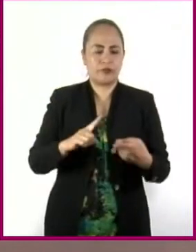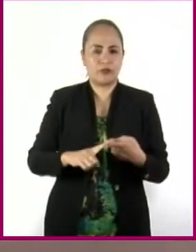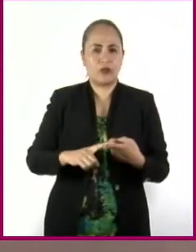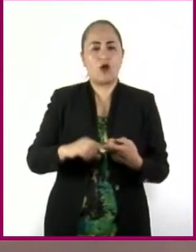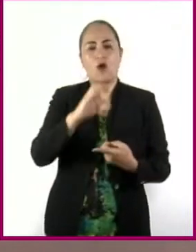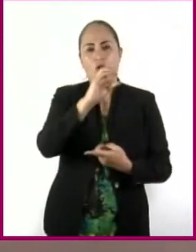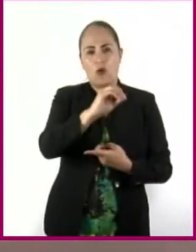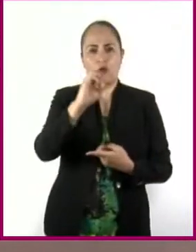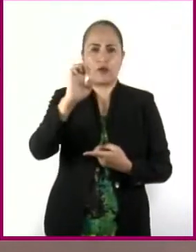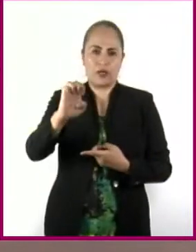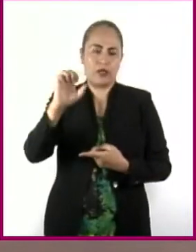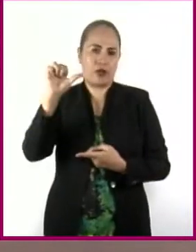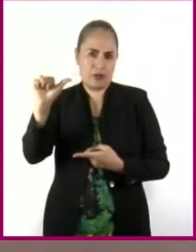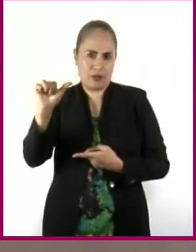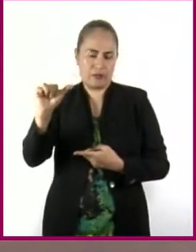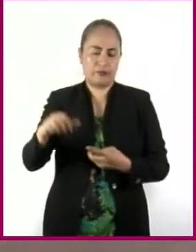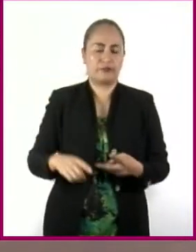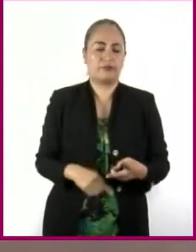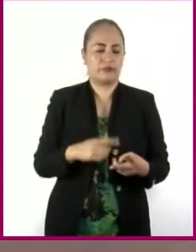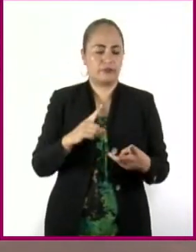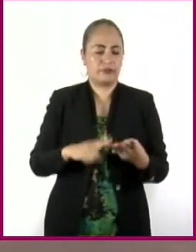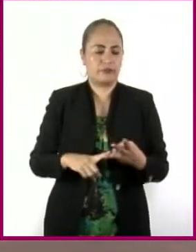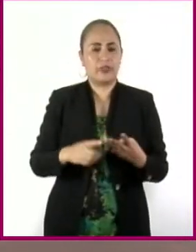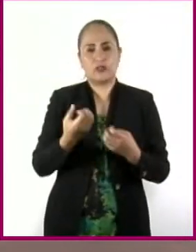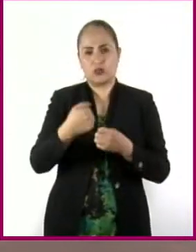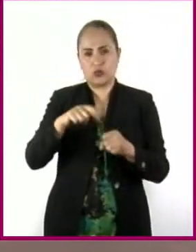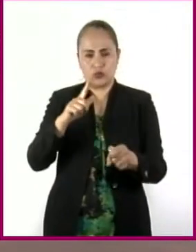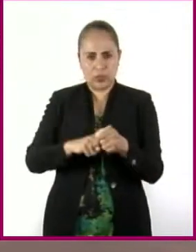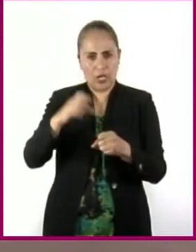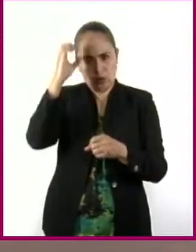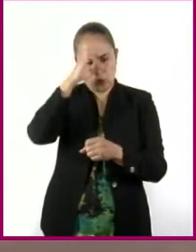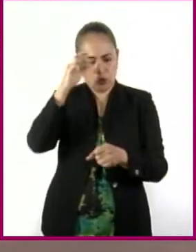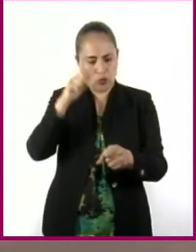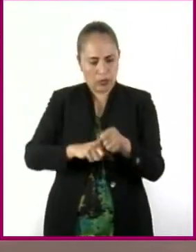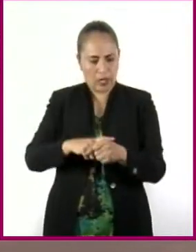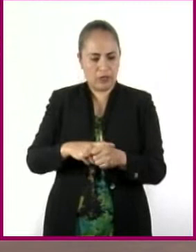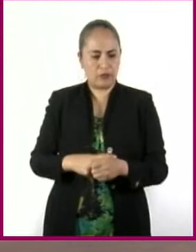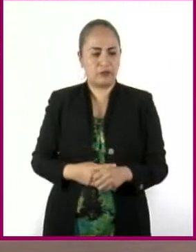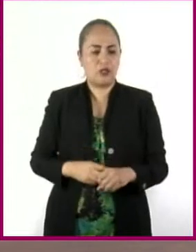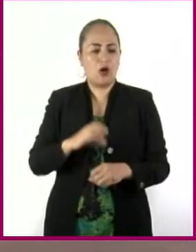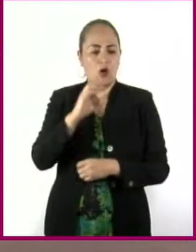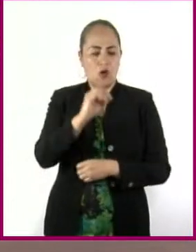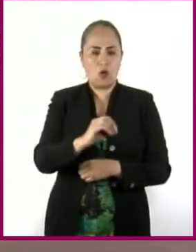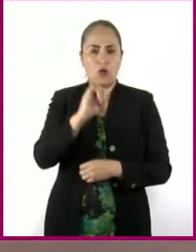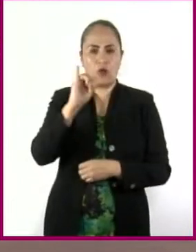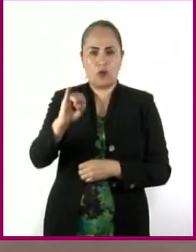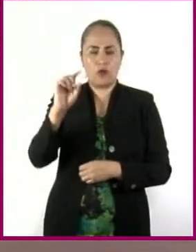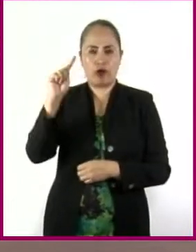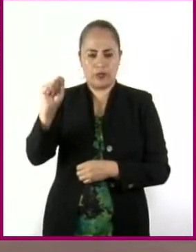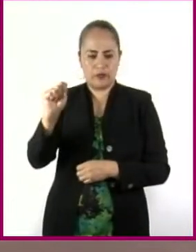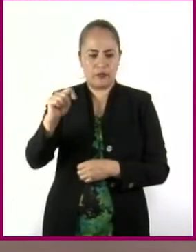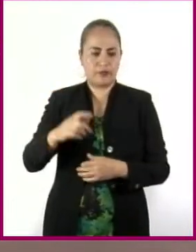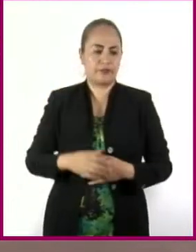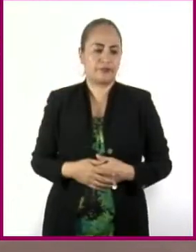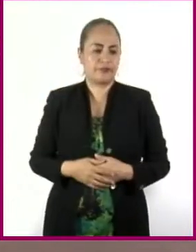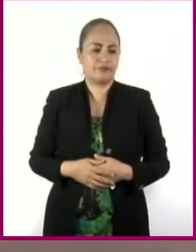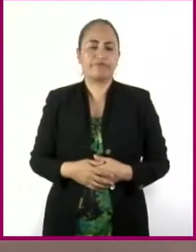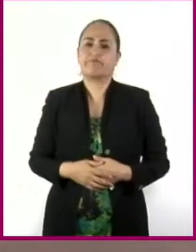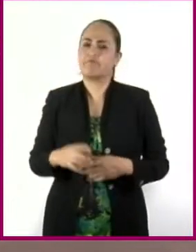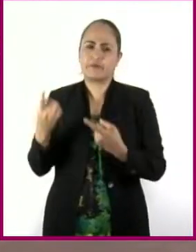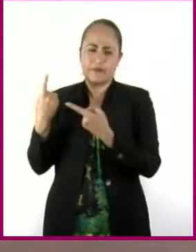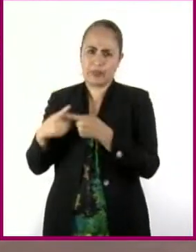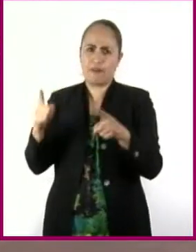Pactos Internacionales de Derechos Económicos, Sociales y Culturales, la Convención Internacional de Derechos Civiles y